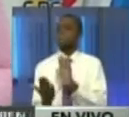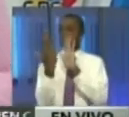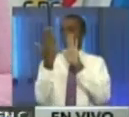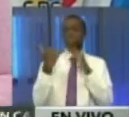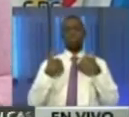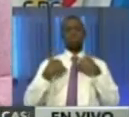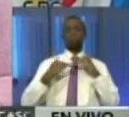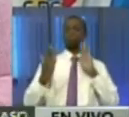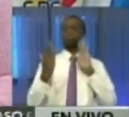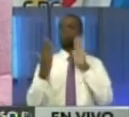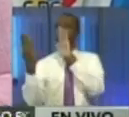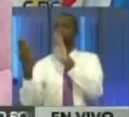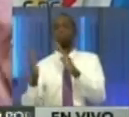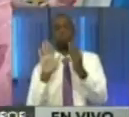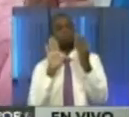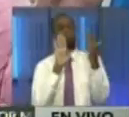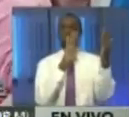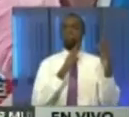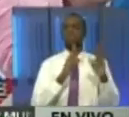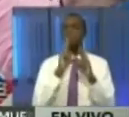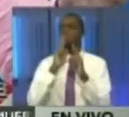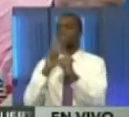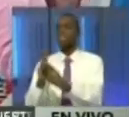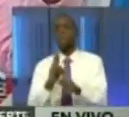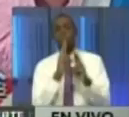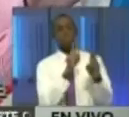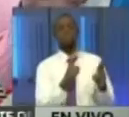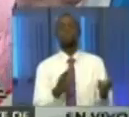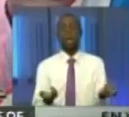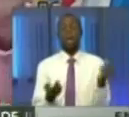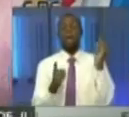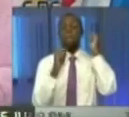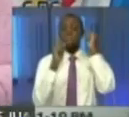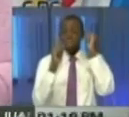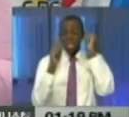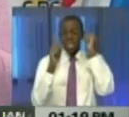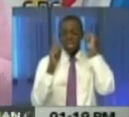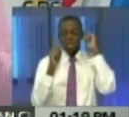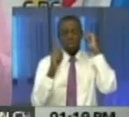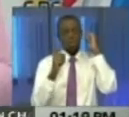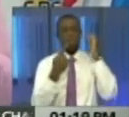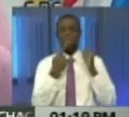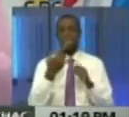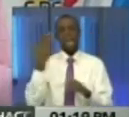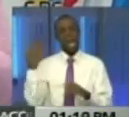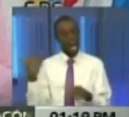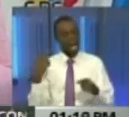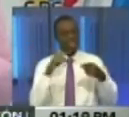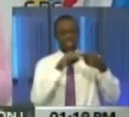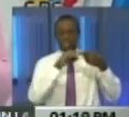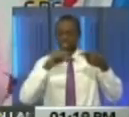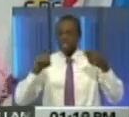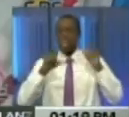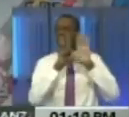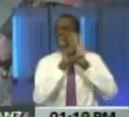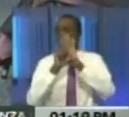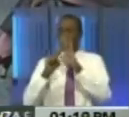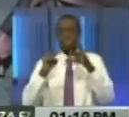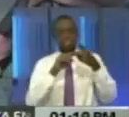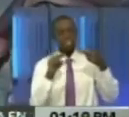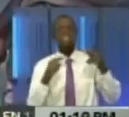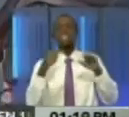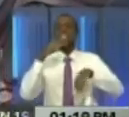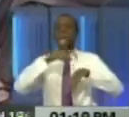recordar lo siguiente. Como dije, los lapsos no se pueden atropellar. Por más que yo lo desee, por más que yo lo